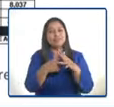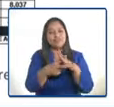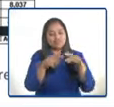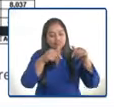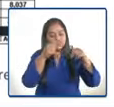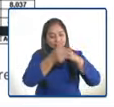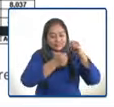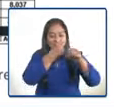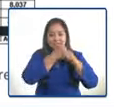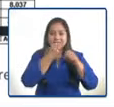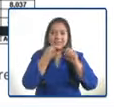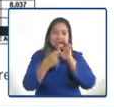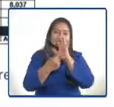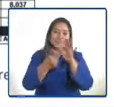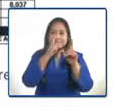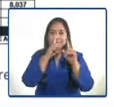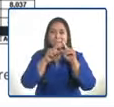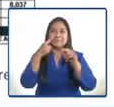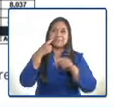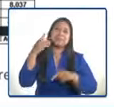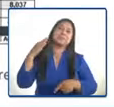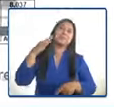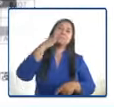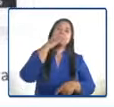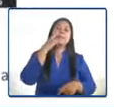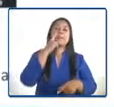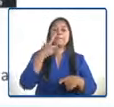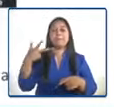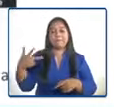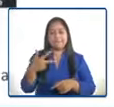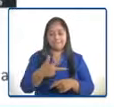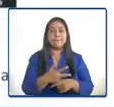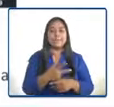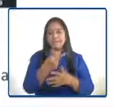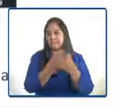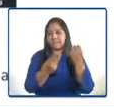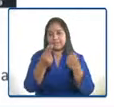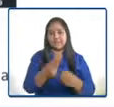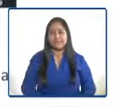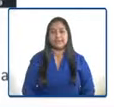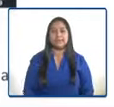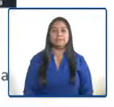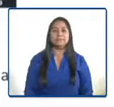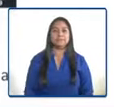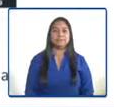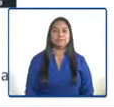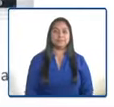vía terrestre como vía aérea. ¿Okay?